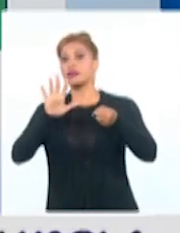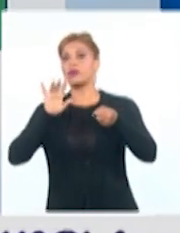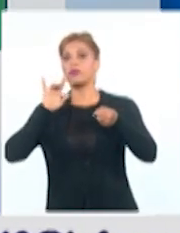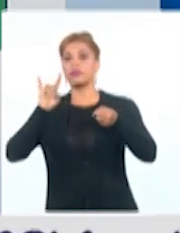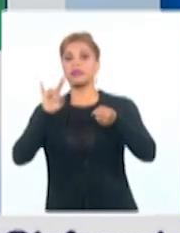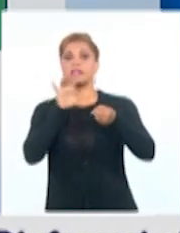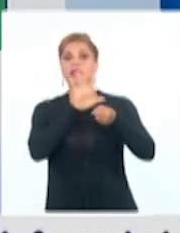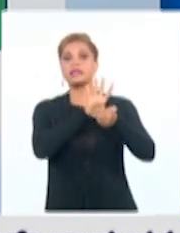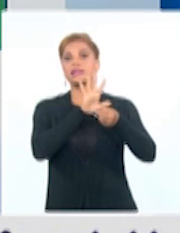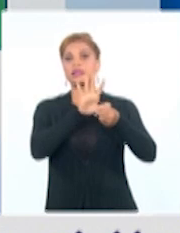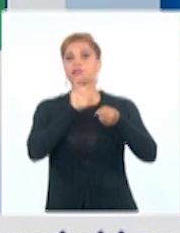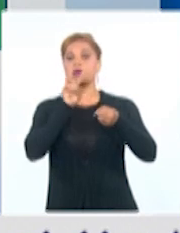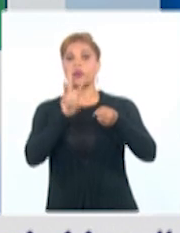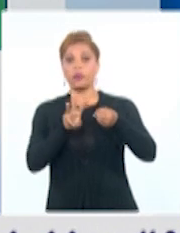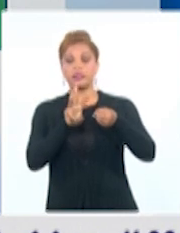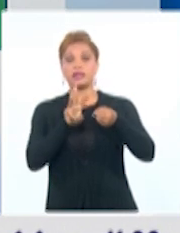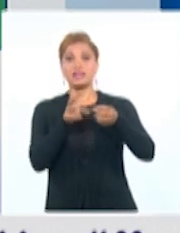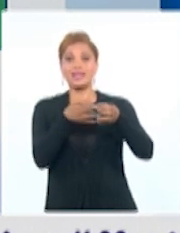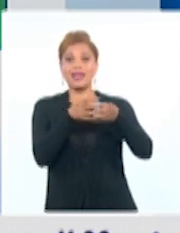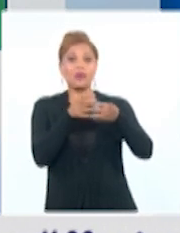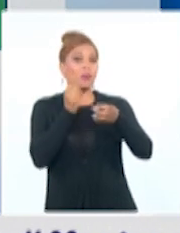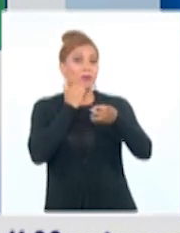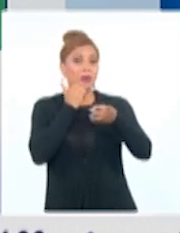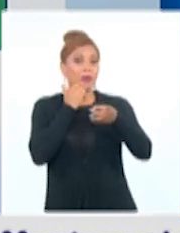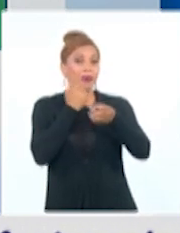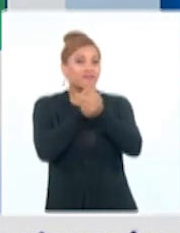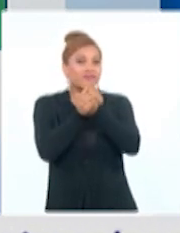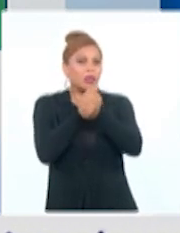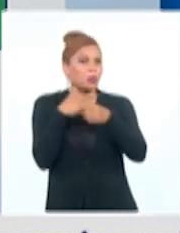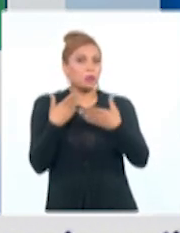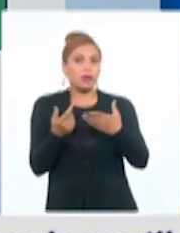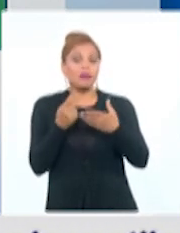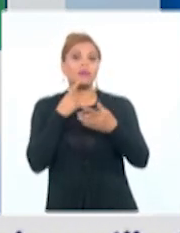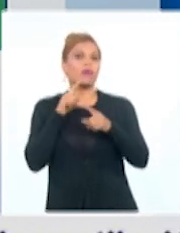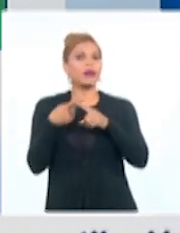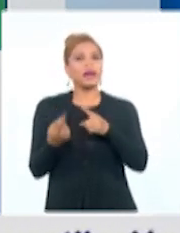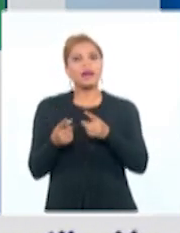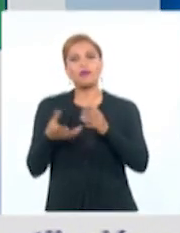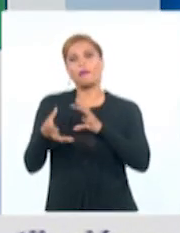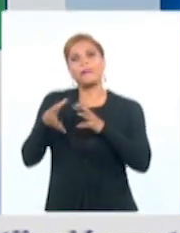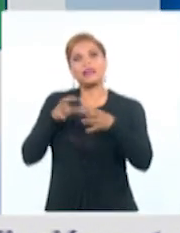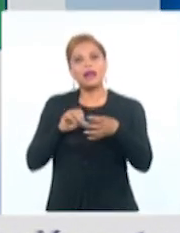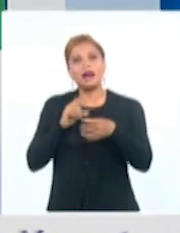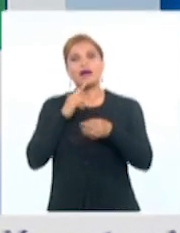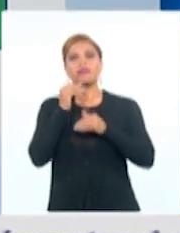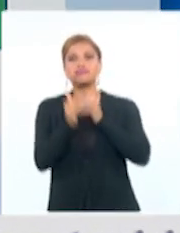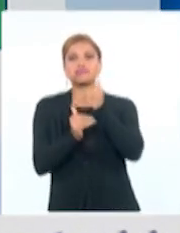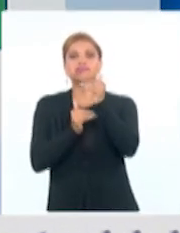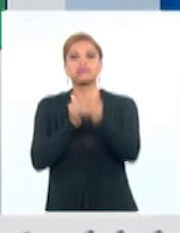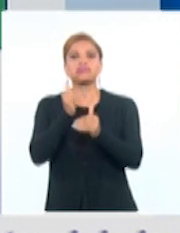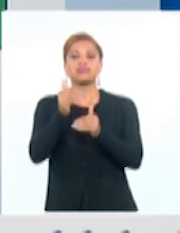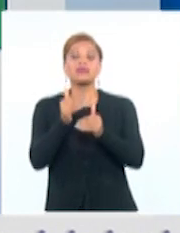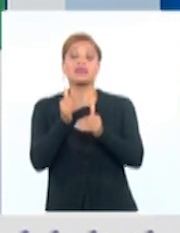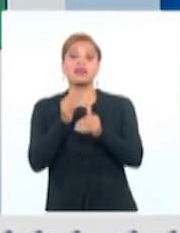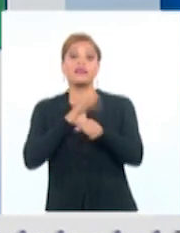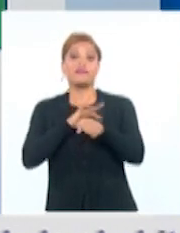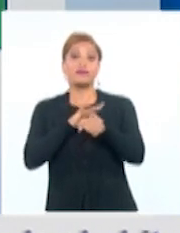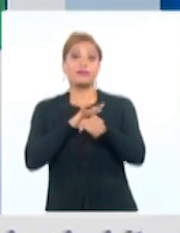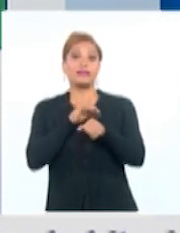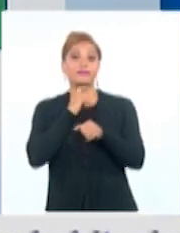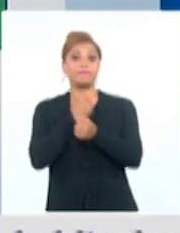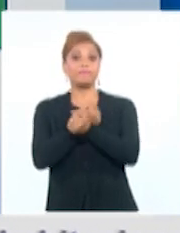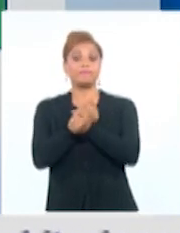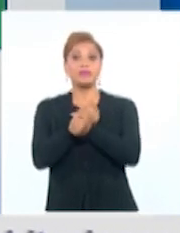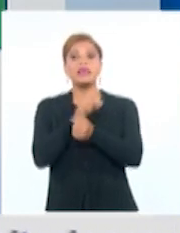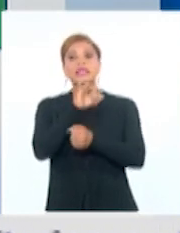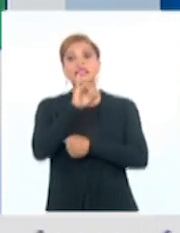553, y el grupo de más riesgo por las complicaciones, por la evolución de la enfermedad, el de